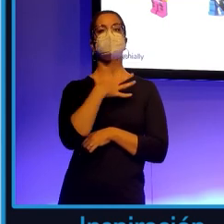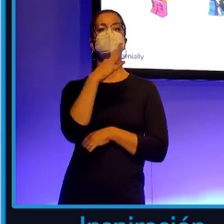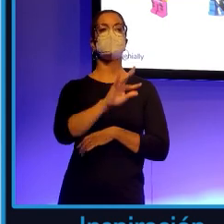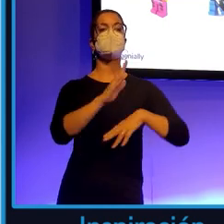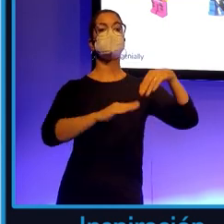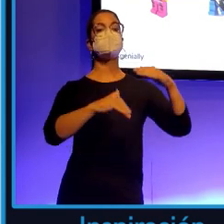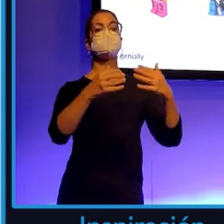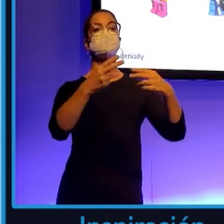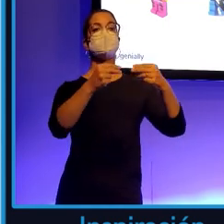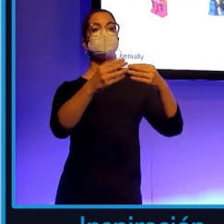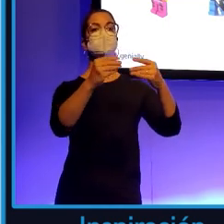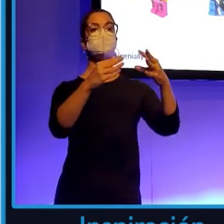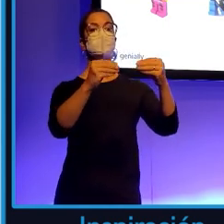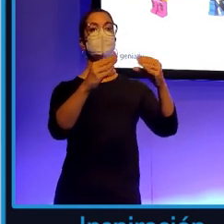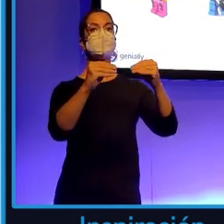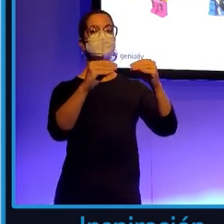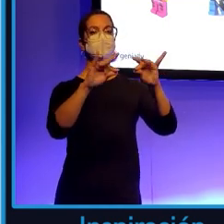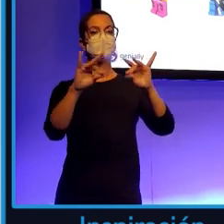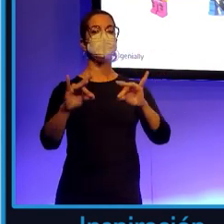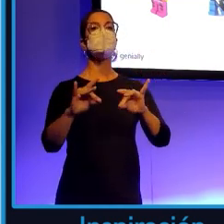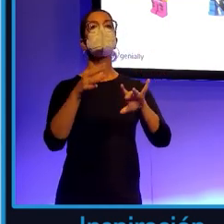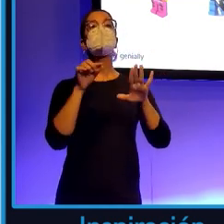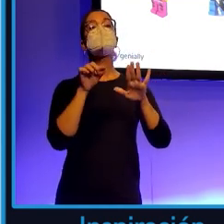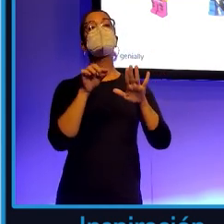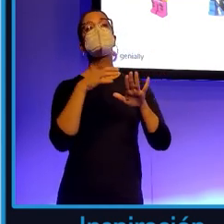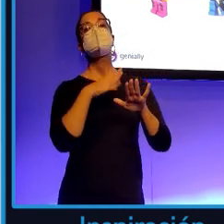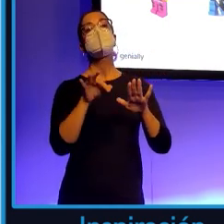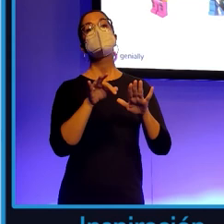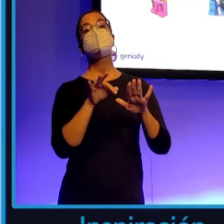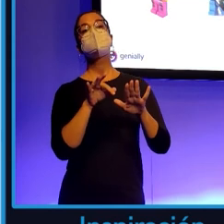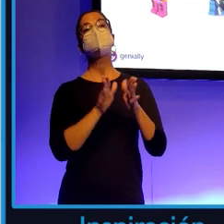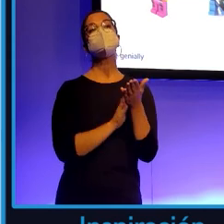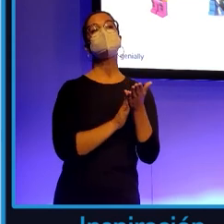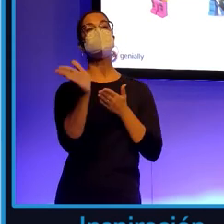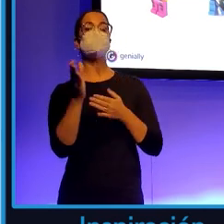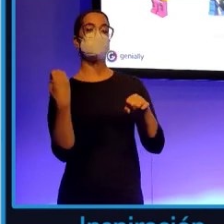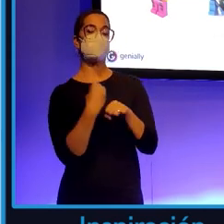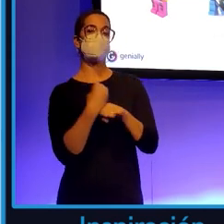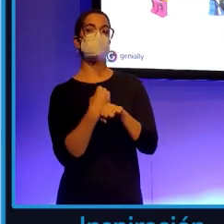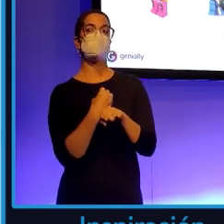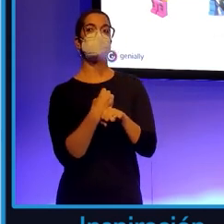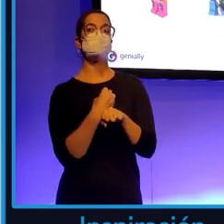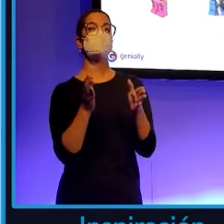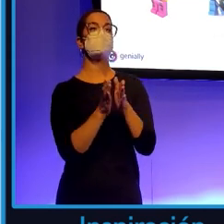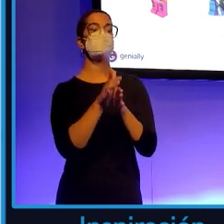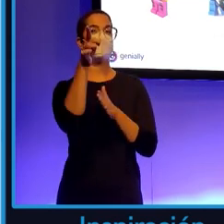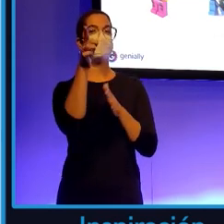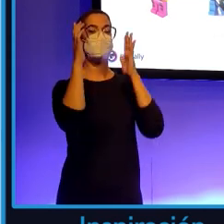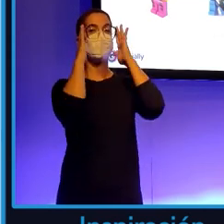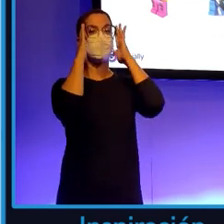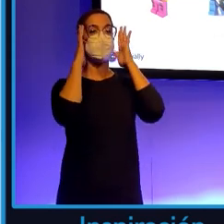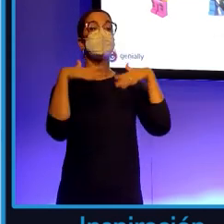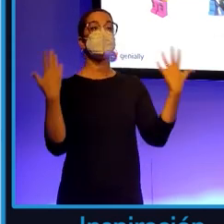manipulando una posible perspectiva de salida laboral de esta idea profesional de cualificación de la compañera a elin con lo cual lo